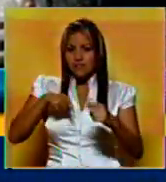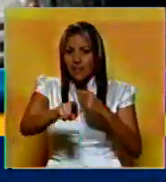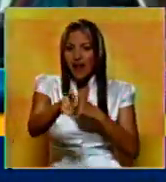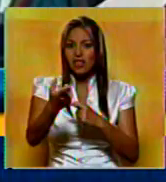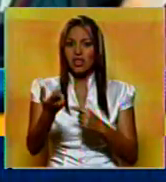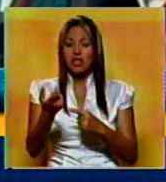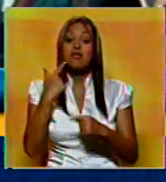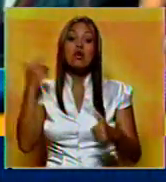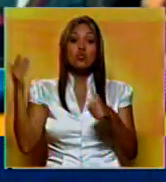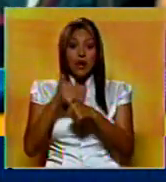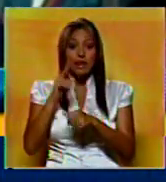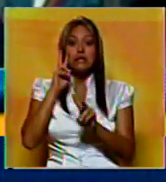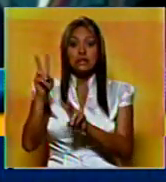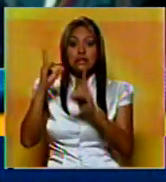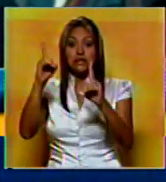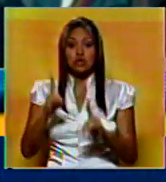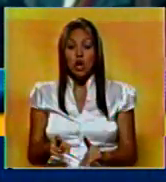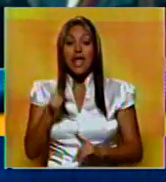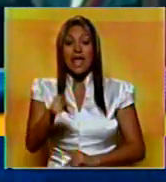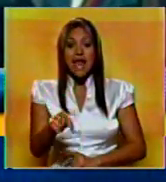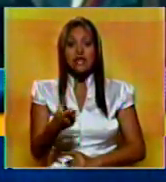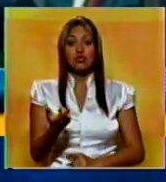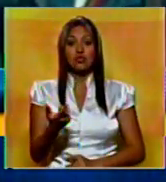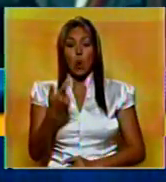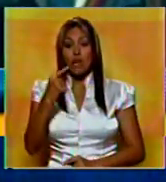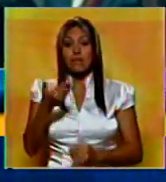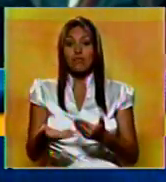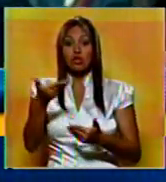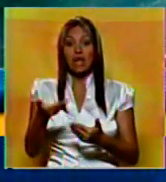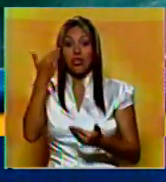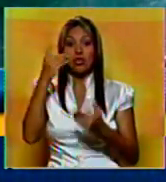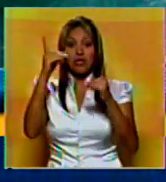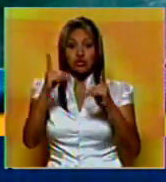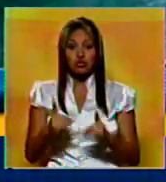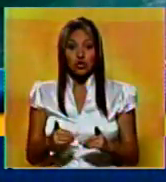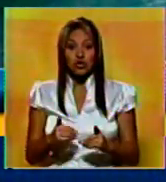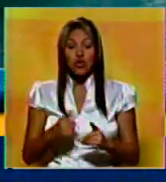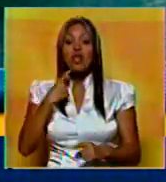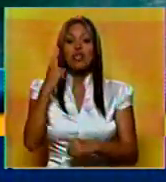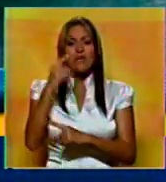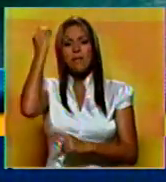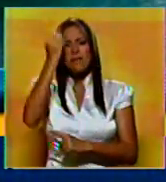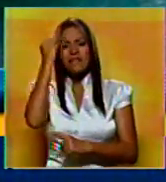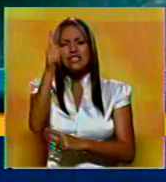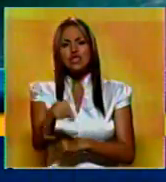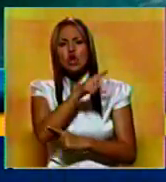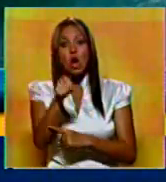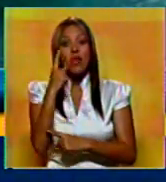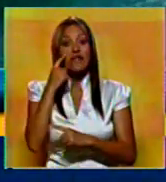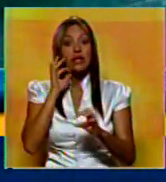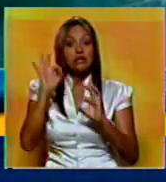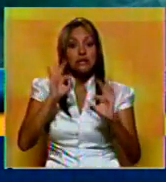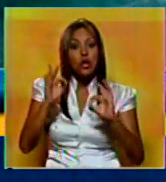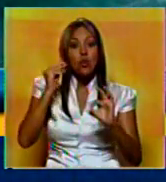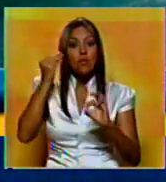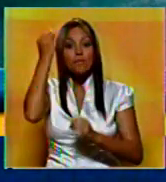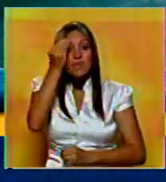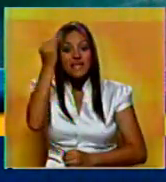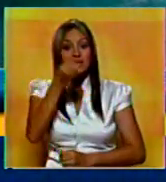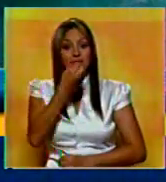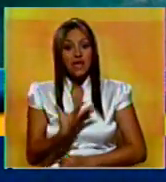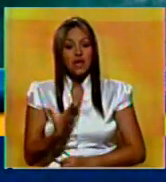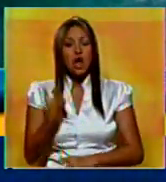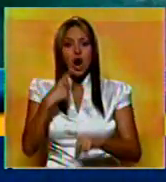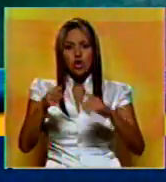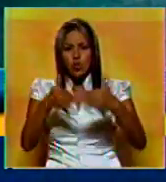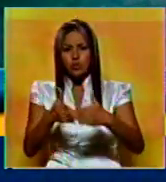Street reconoció que la decisión sería un paso sin precedentes, por lo que debían analizarla con cuidado. Mientras tanto, un buque